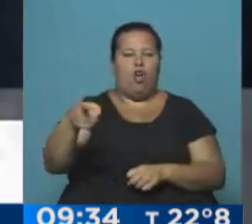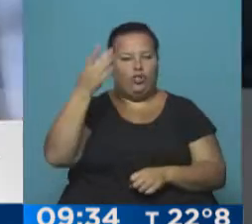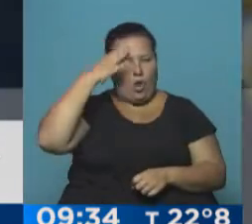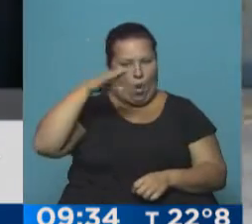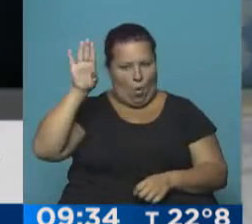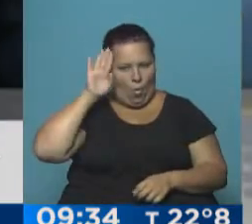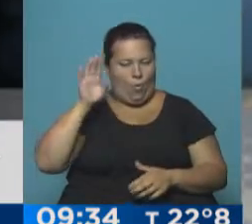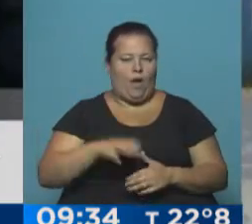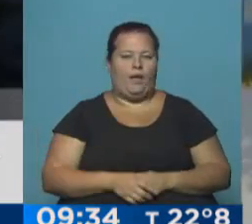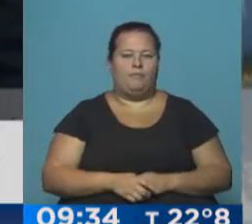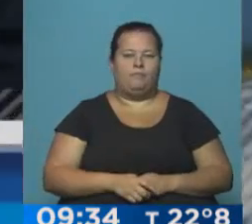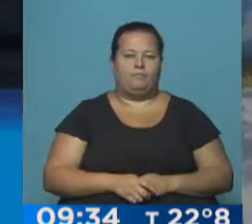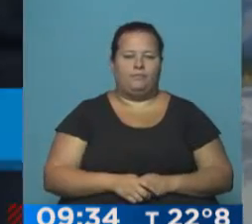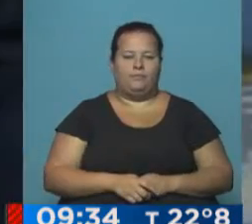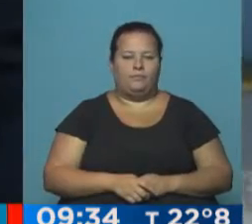la isla